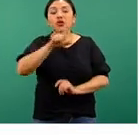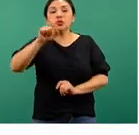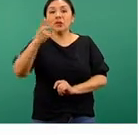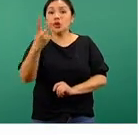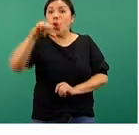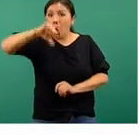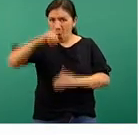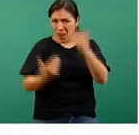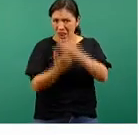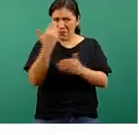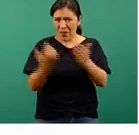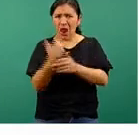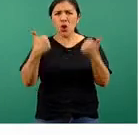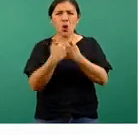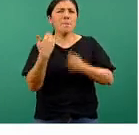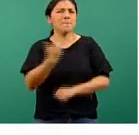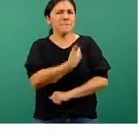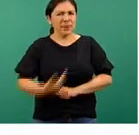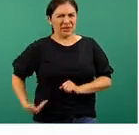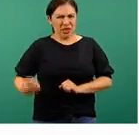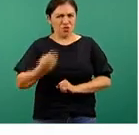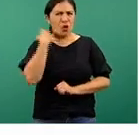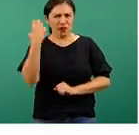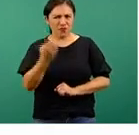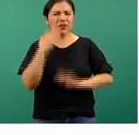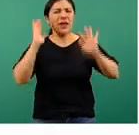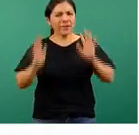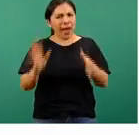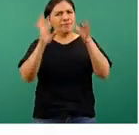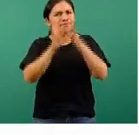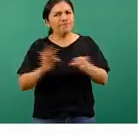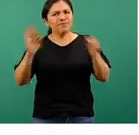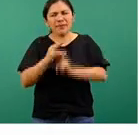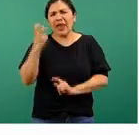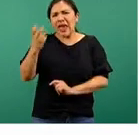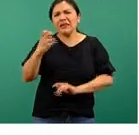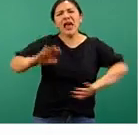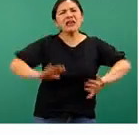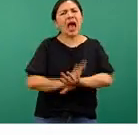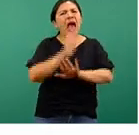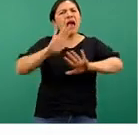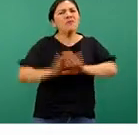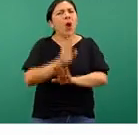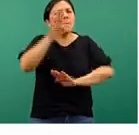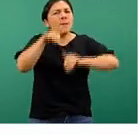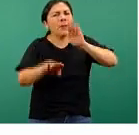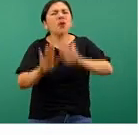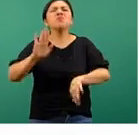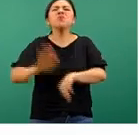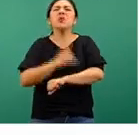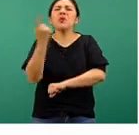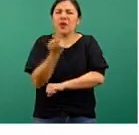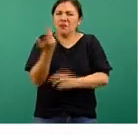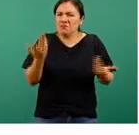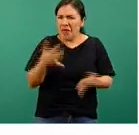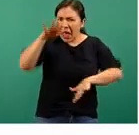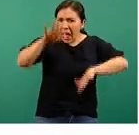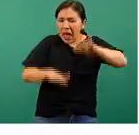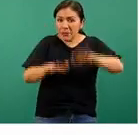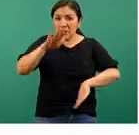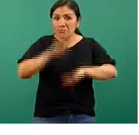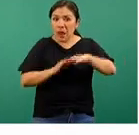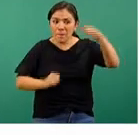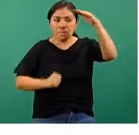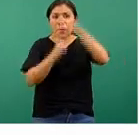conferencia matutina con el presidente, platicábamos de cómo ocurren estas variaciones. En algún momento hemos llegado a un punto máximo